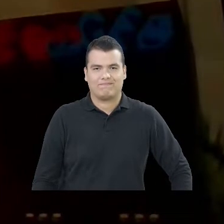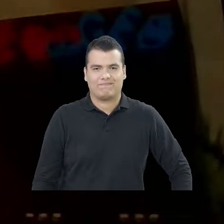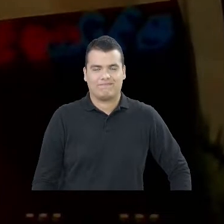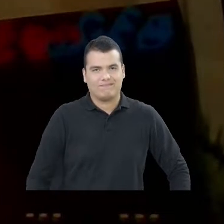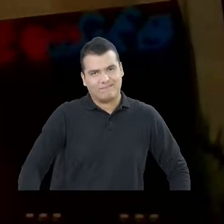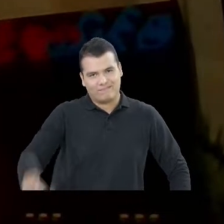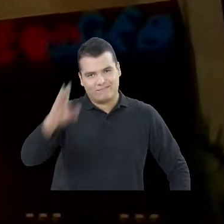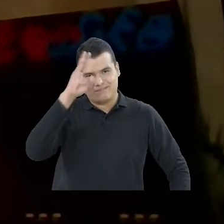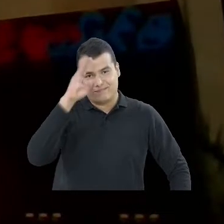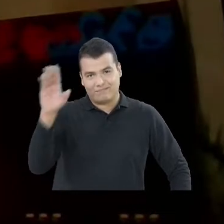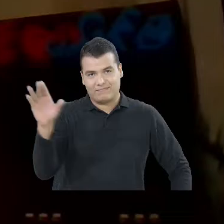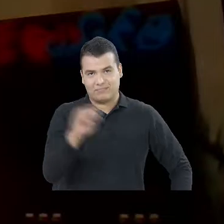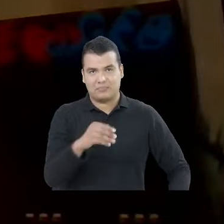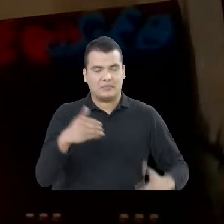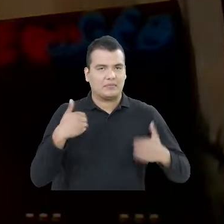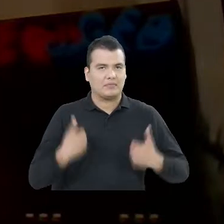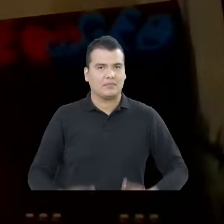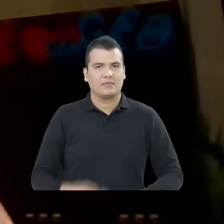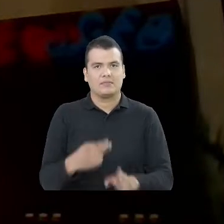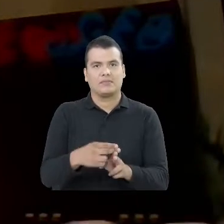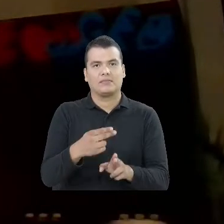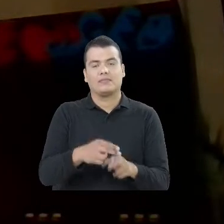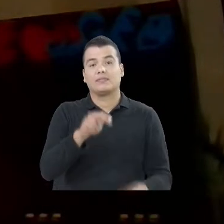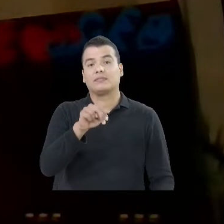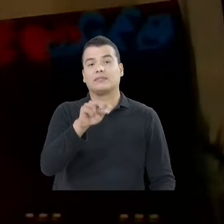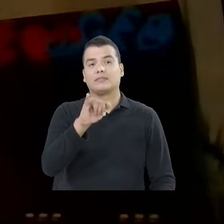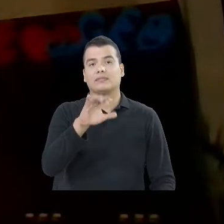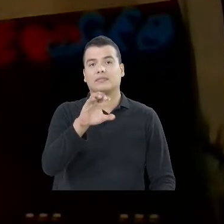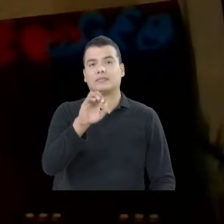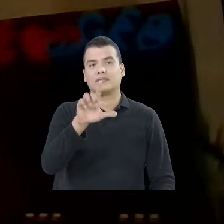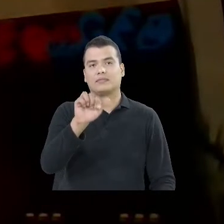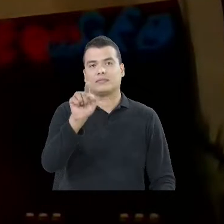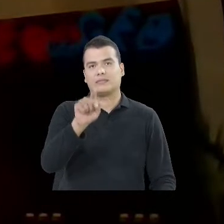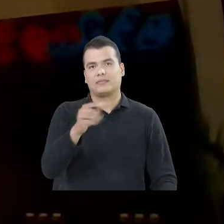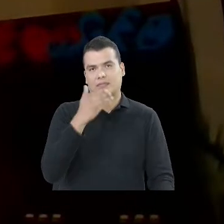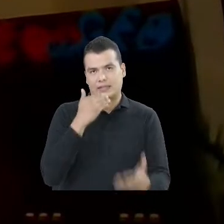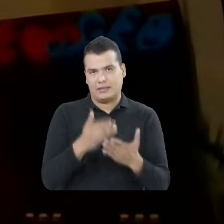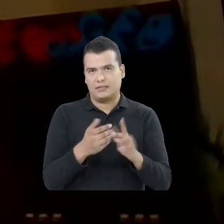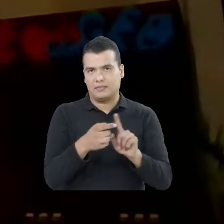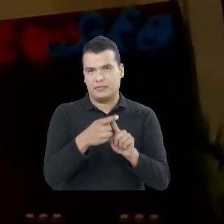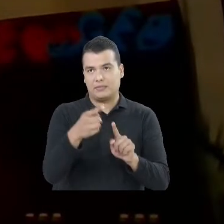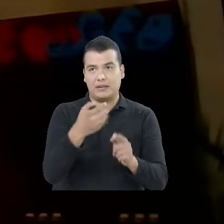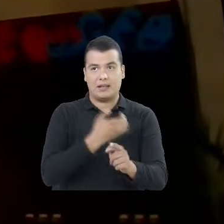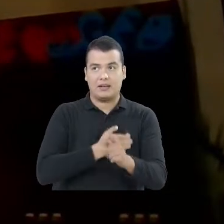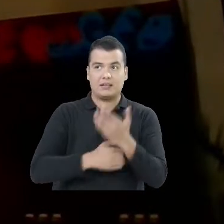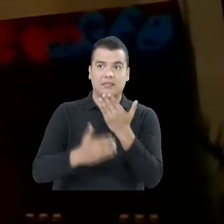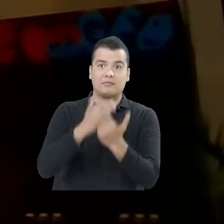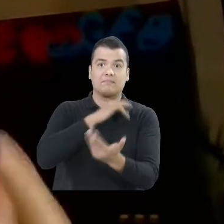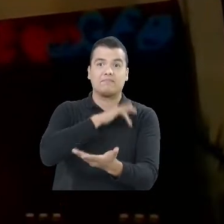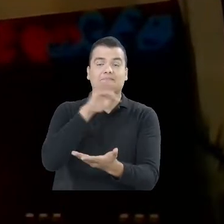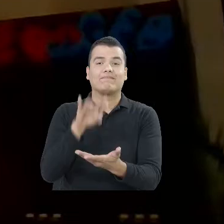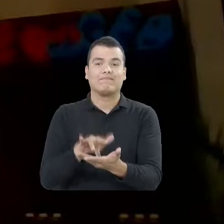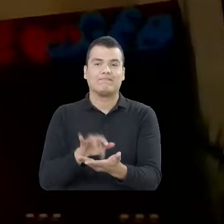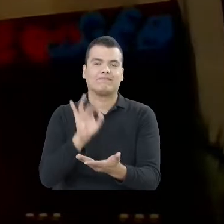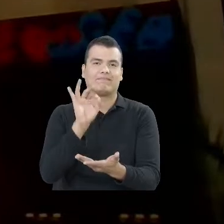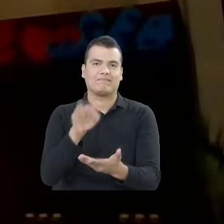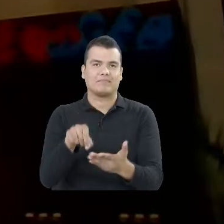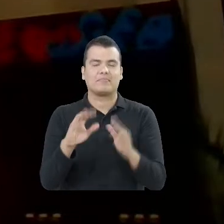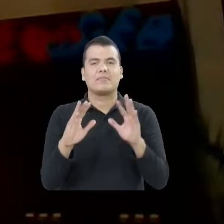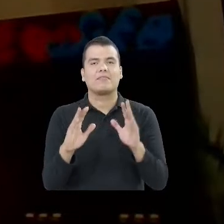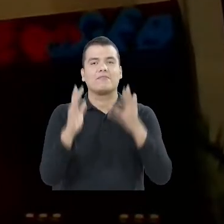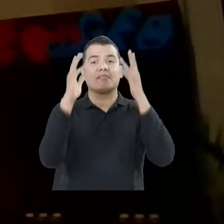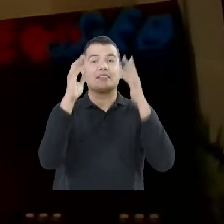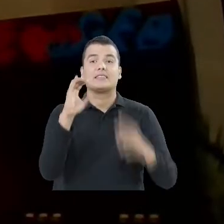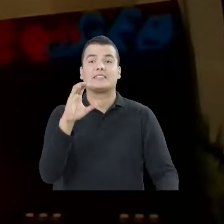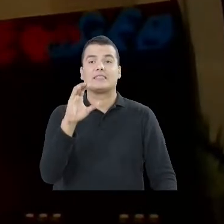Bueno, hola a todos, mi nombre es Nicolás Abril. Quiero agradecer primero a la Alcaldía de Cali por invitarme a este espacio, a este FESTIC, a este Festival de Tecnología,